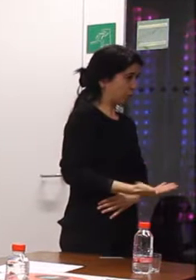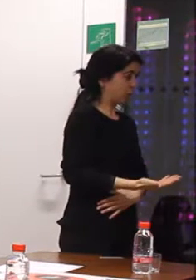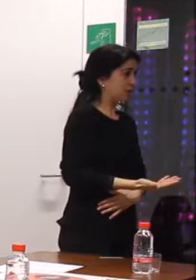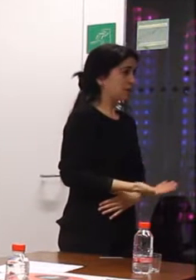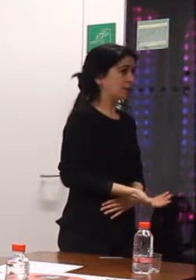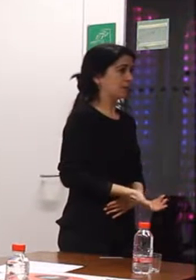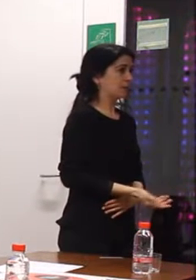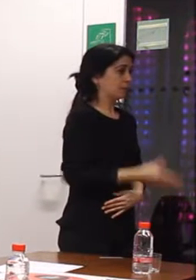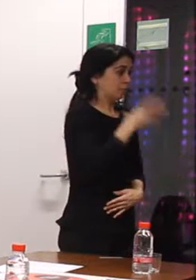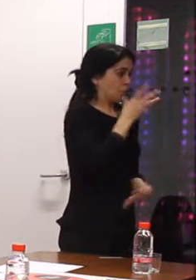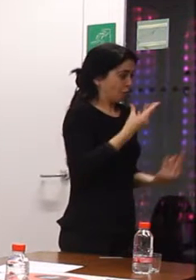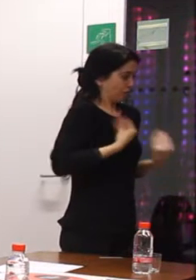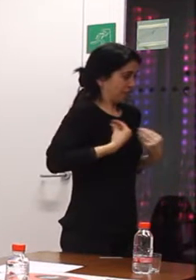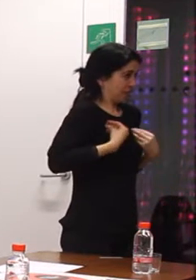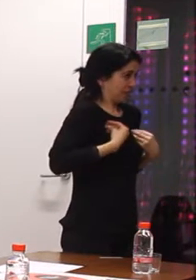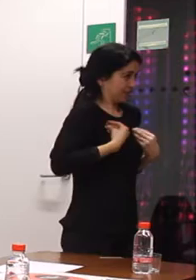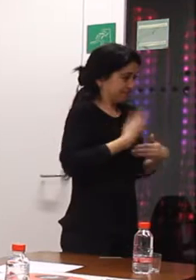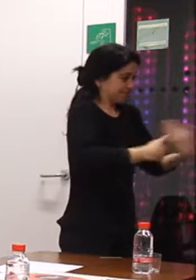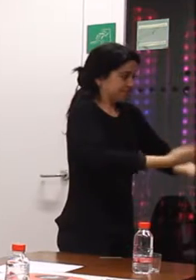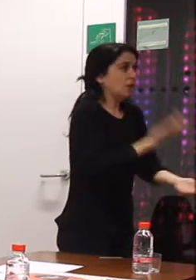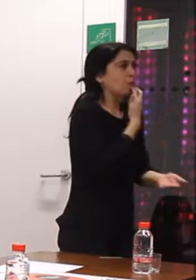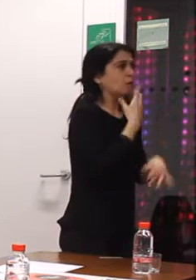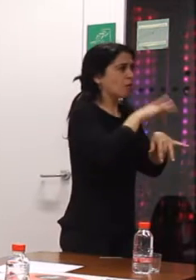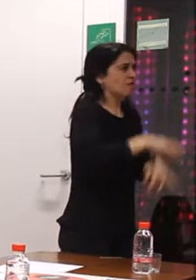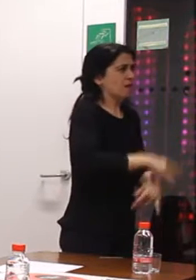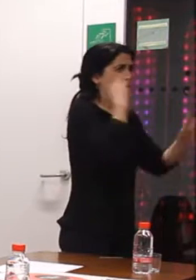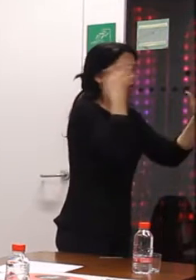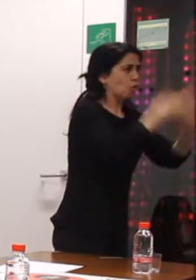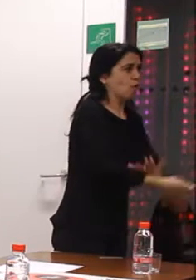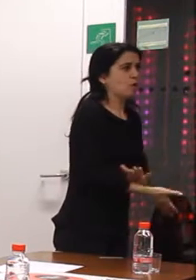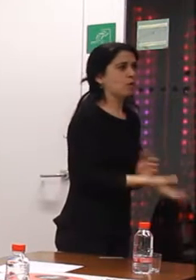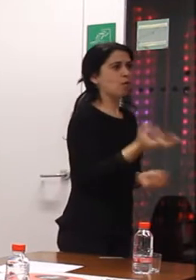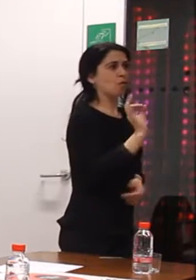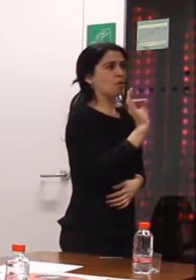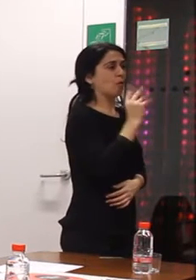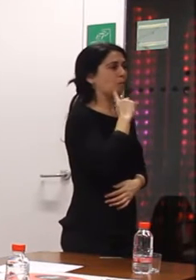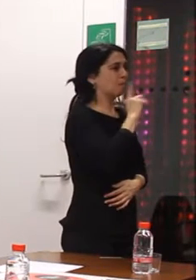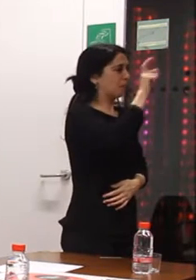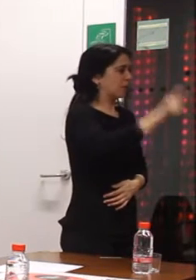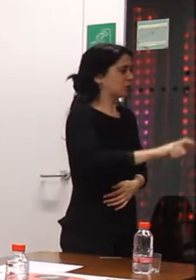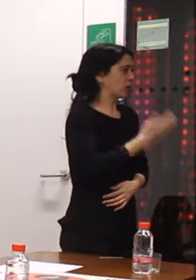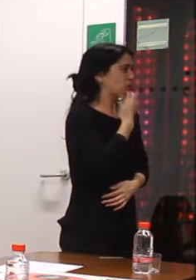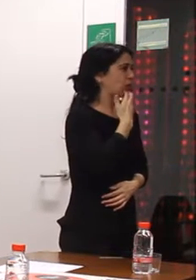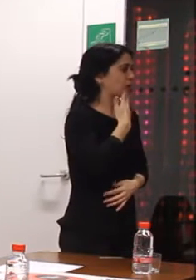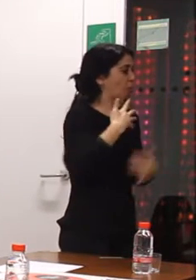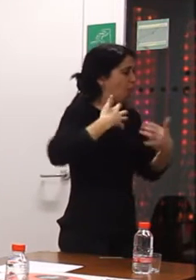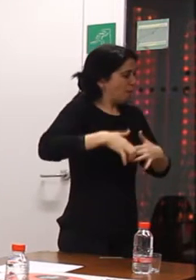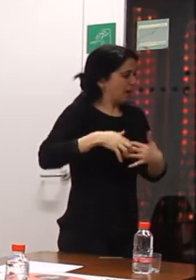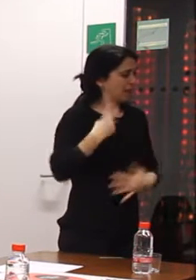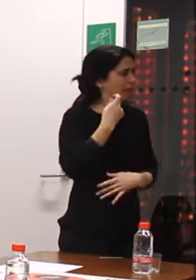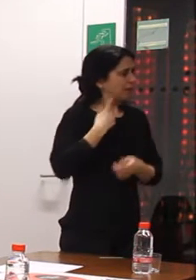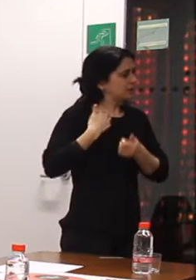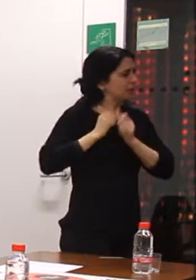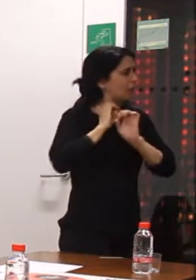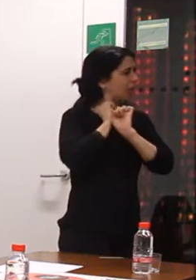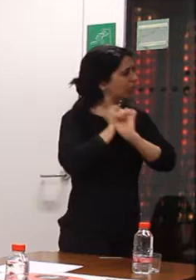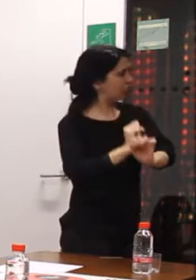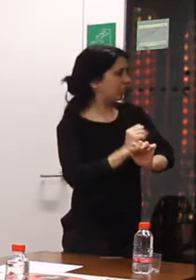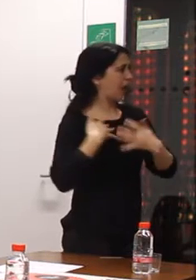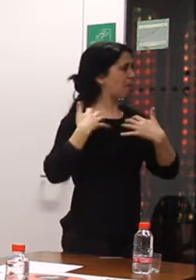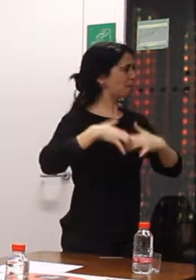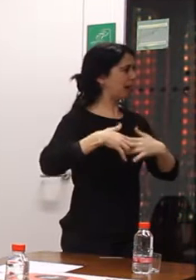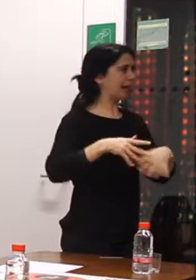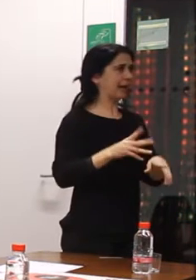poder sobrevivir, ¿no? En el caso de los enfermos crónicos, aquellas personas que están con máquinas pues, que